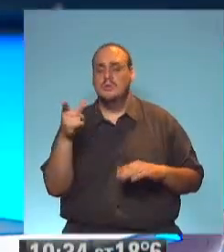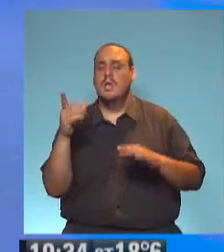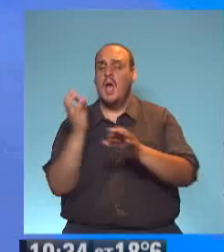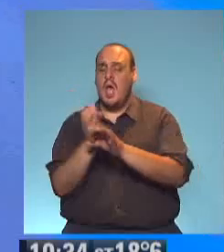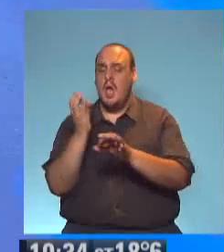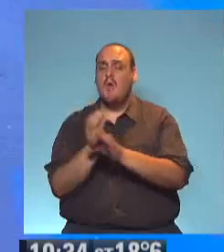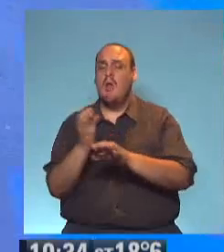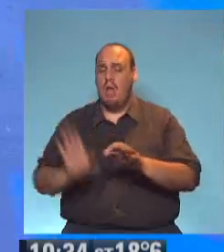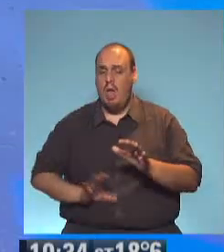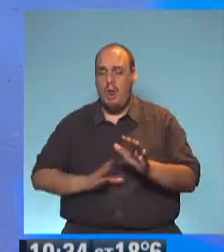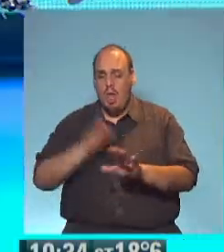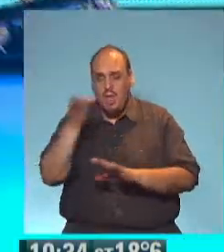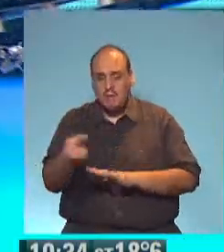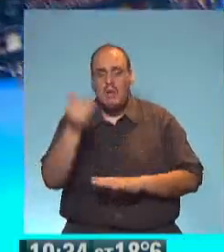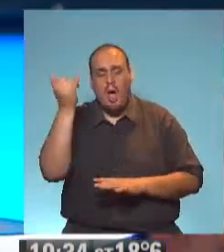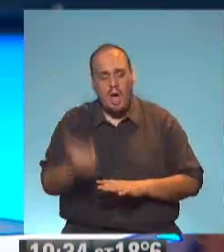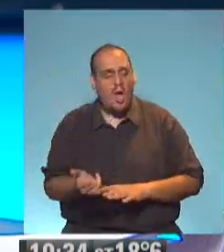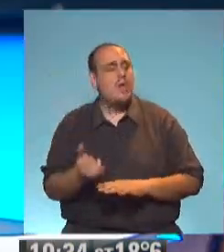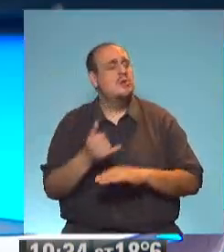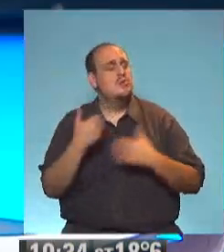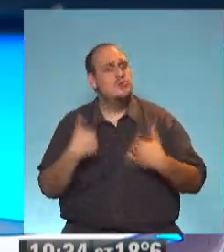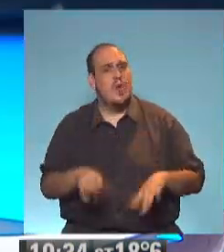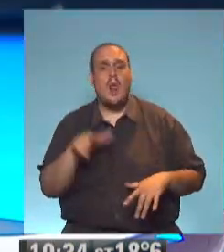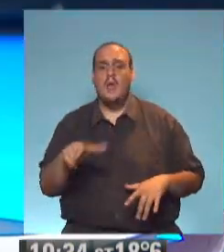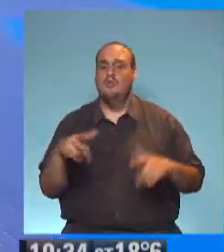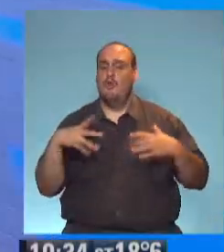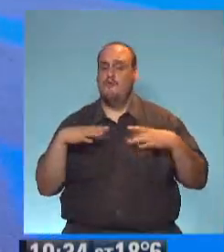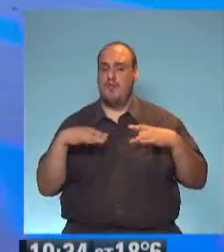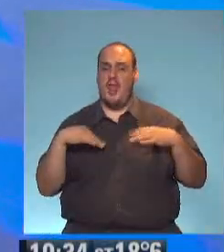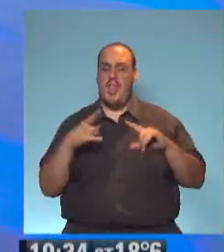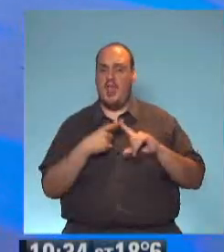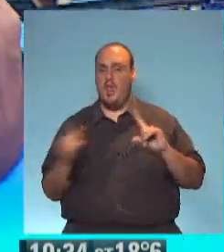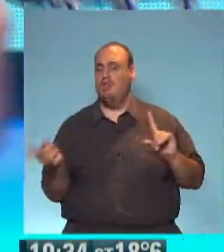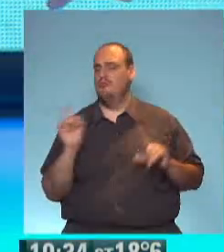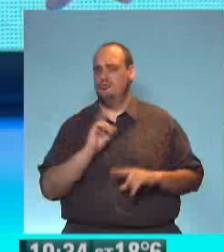Esa la vamos a poner. No es un feriado puente.